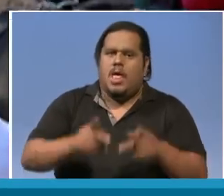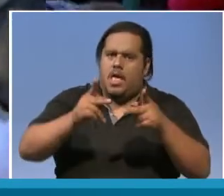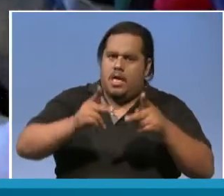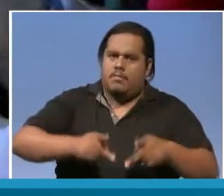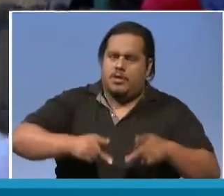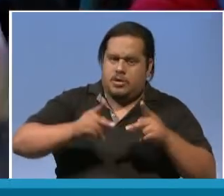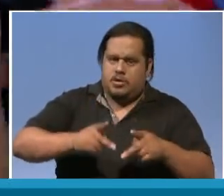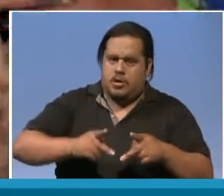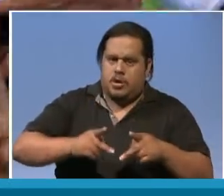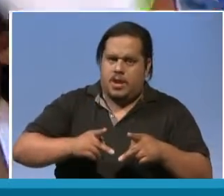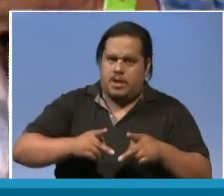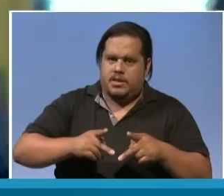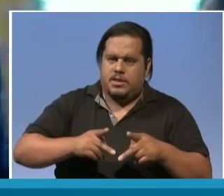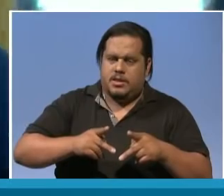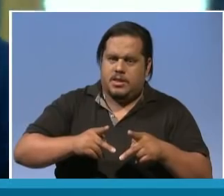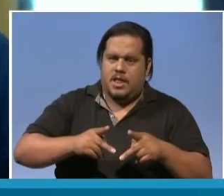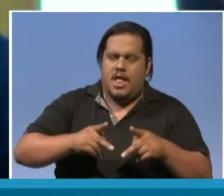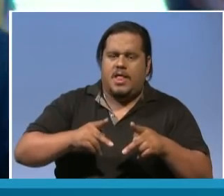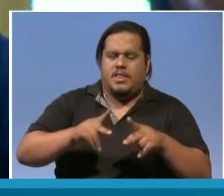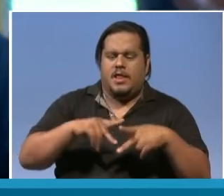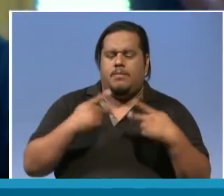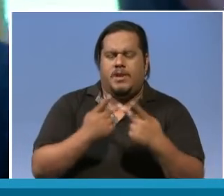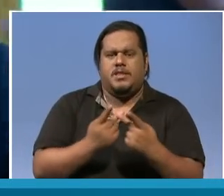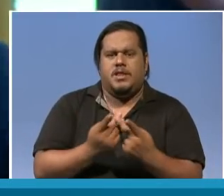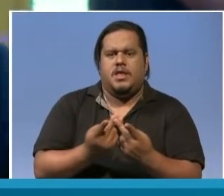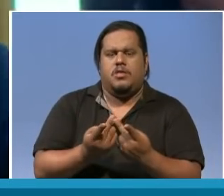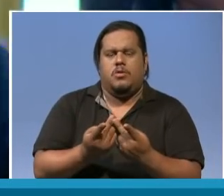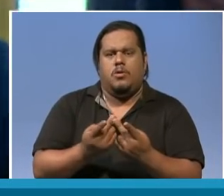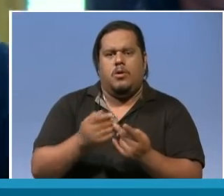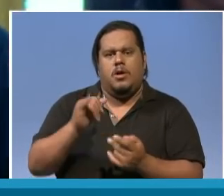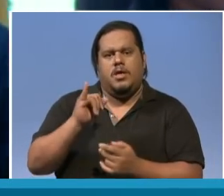Personas del Partido Integración Nacional.